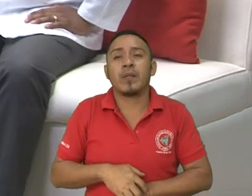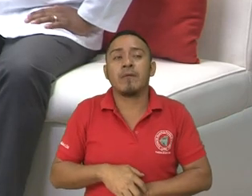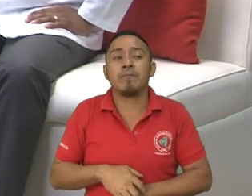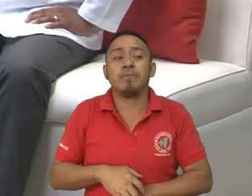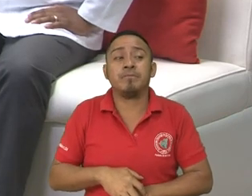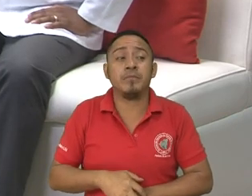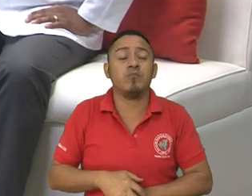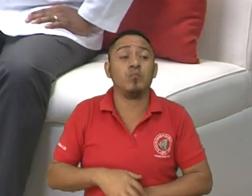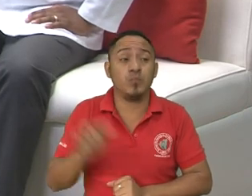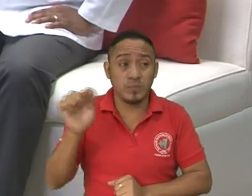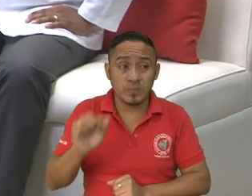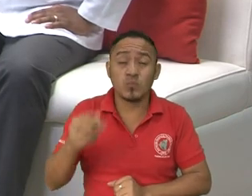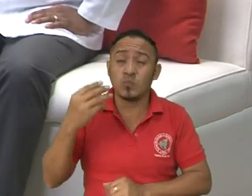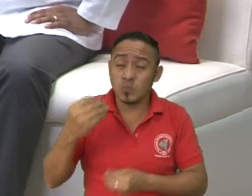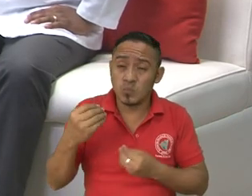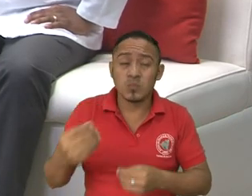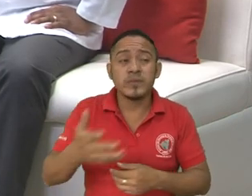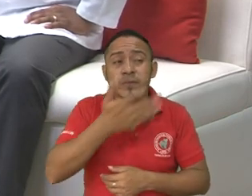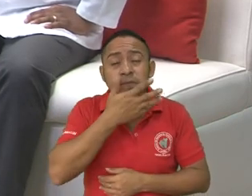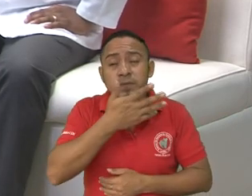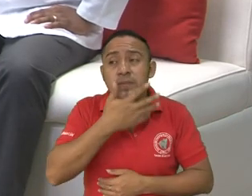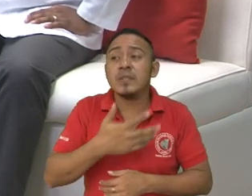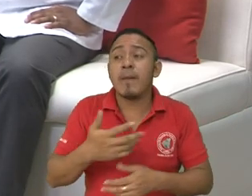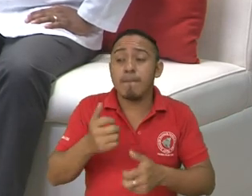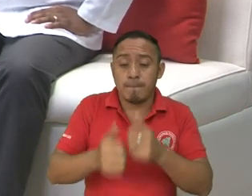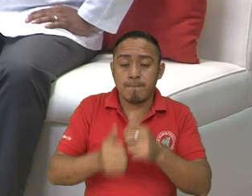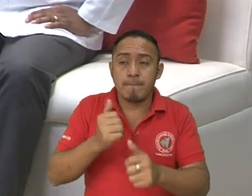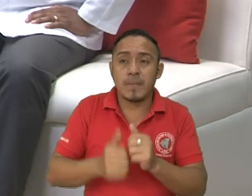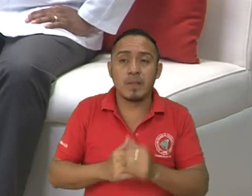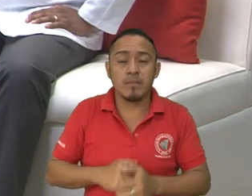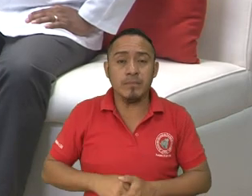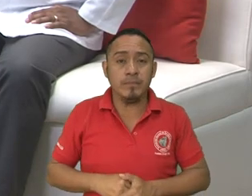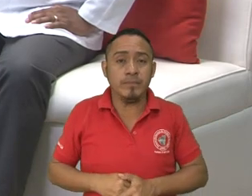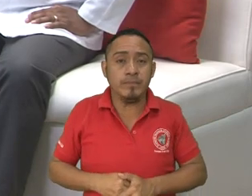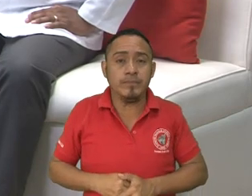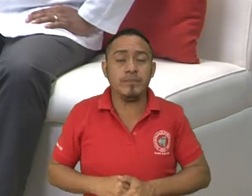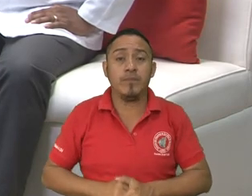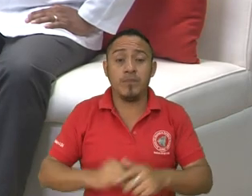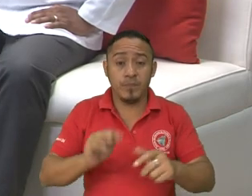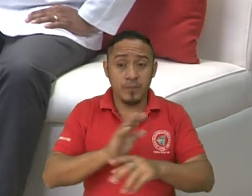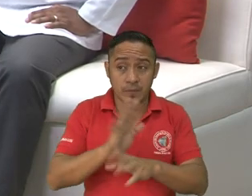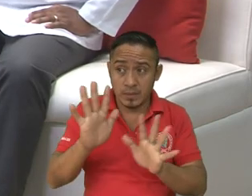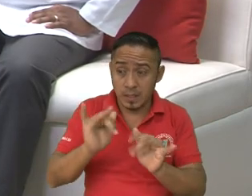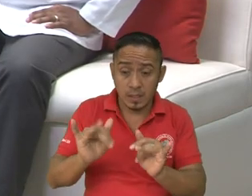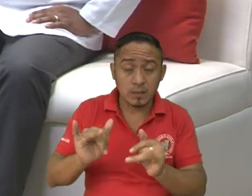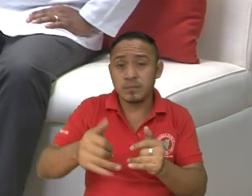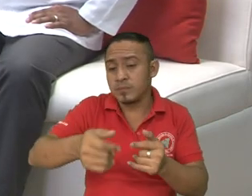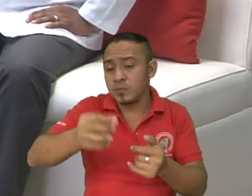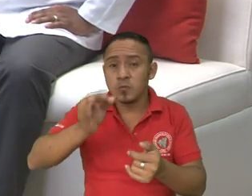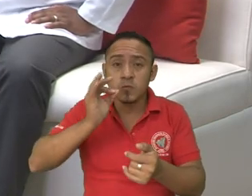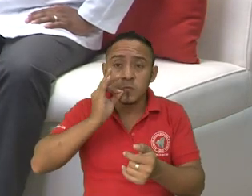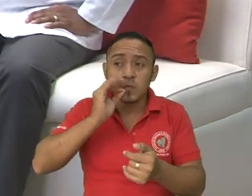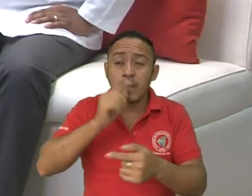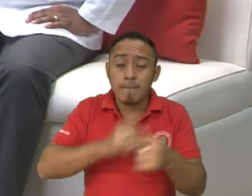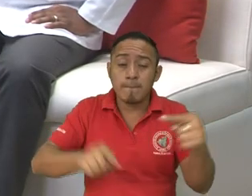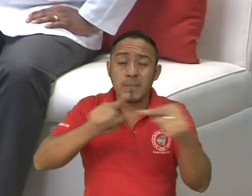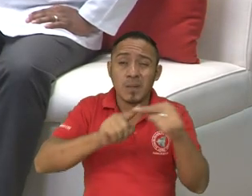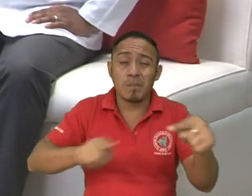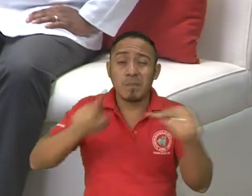es muy complicado. Y el problema es que la persona, no, luego de consumir una sustancia, va por más,